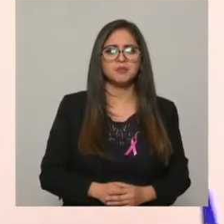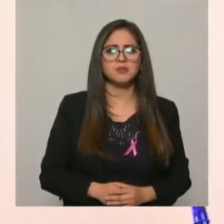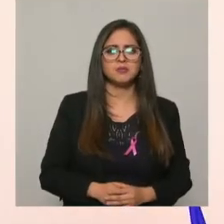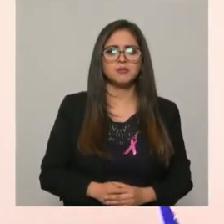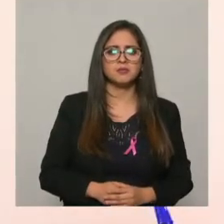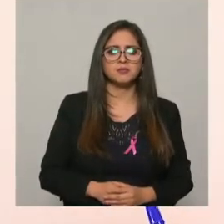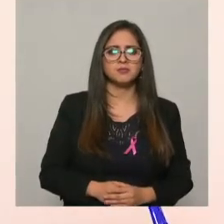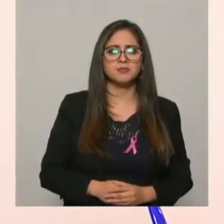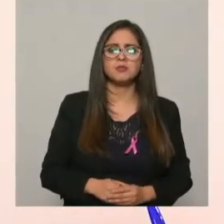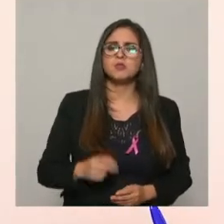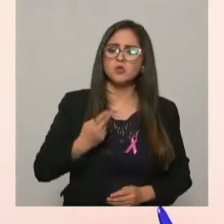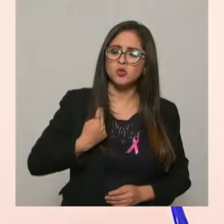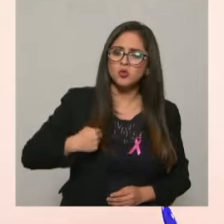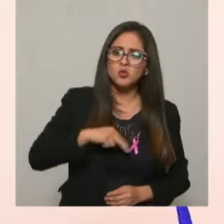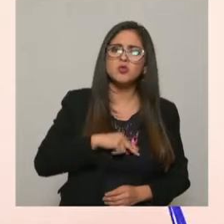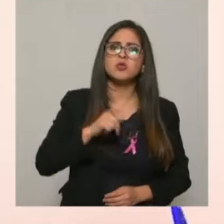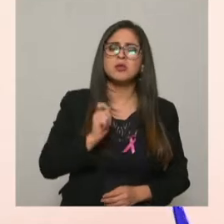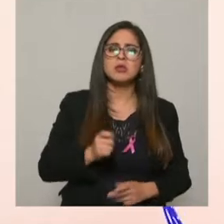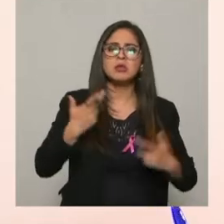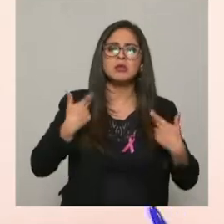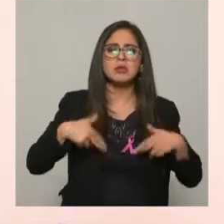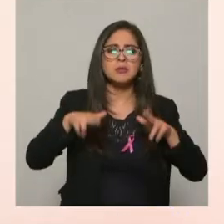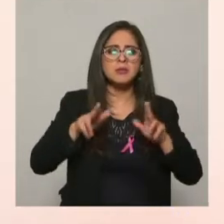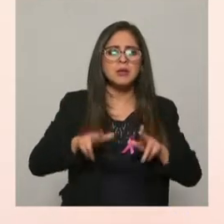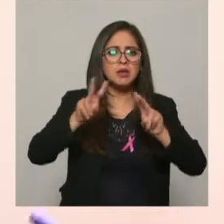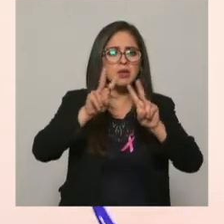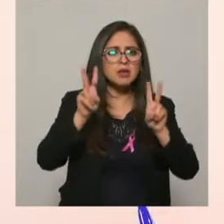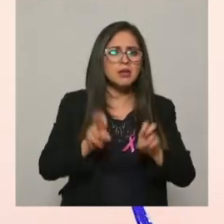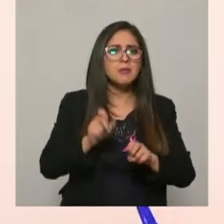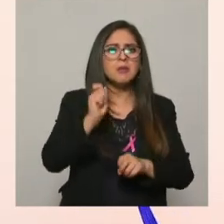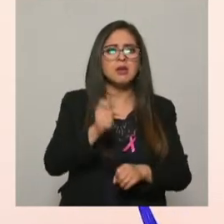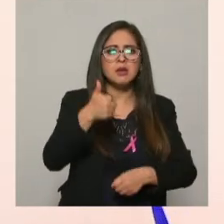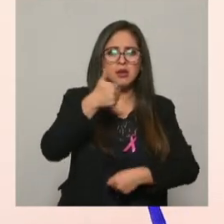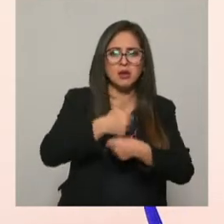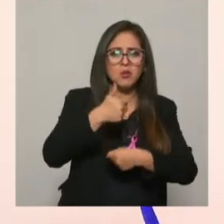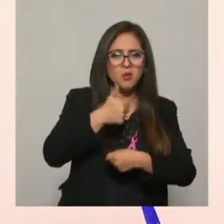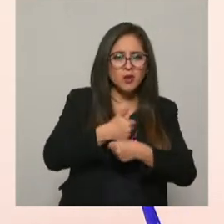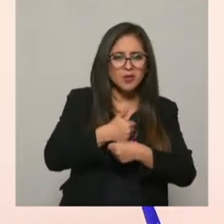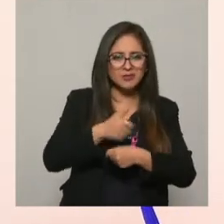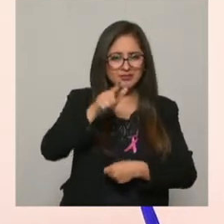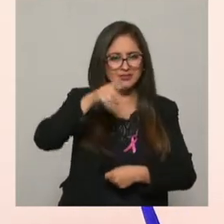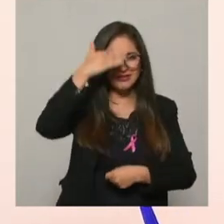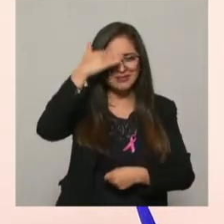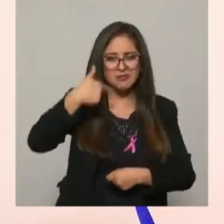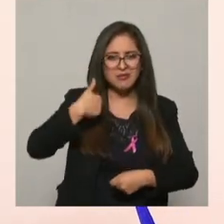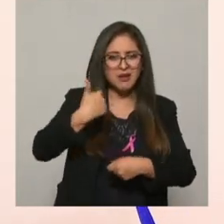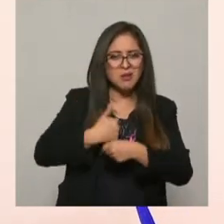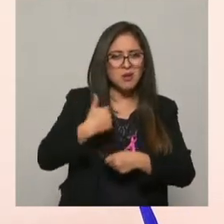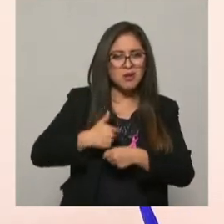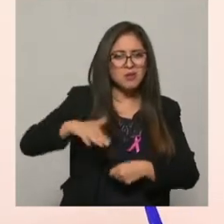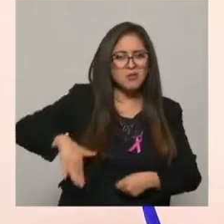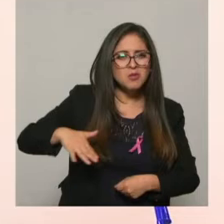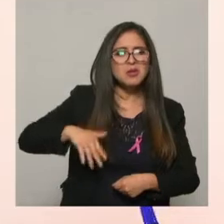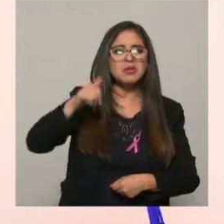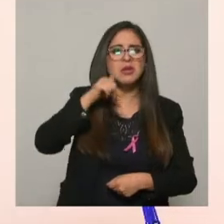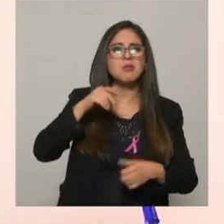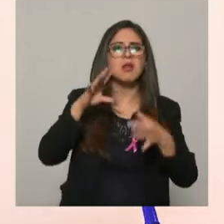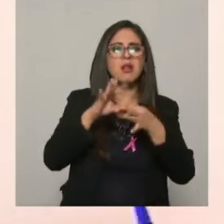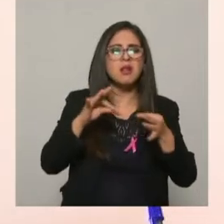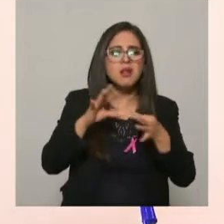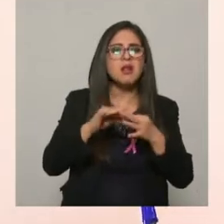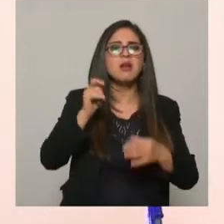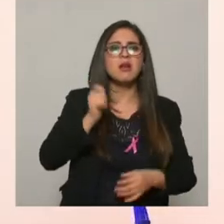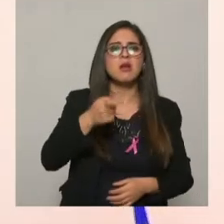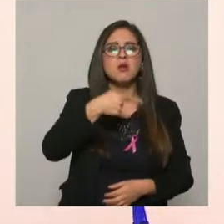Nosotros representamos la versión de los abuelos, la que siempre nos ha contado los abuelos, que es una mujer